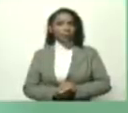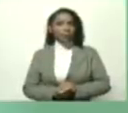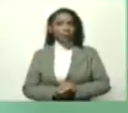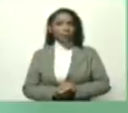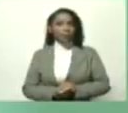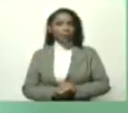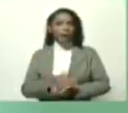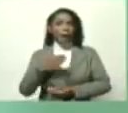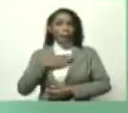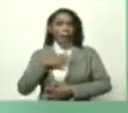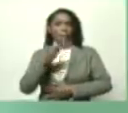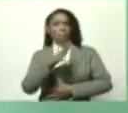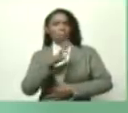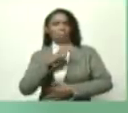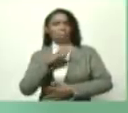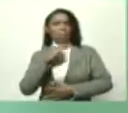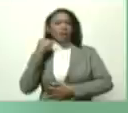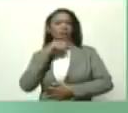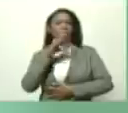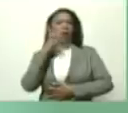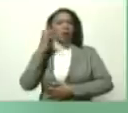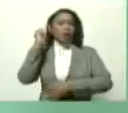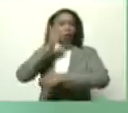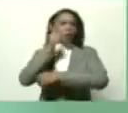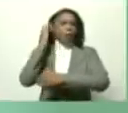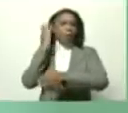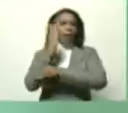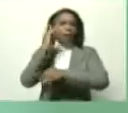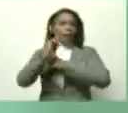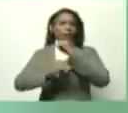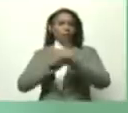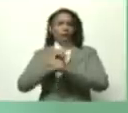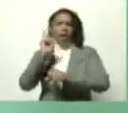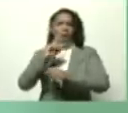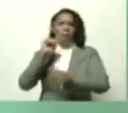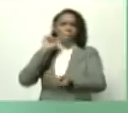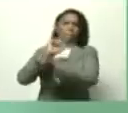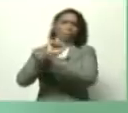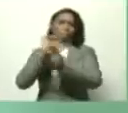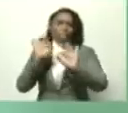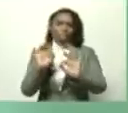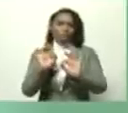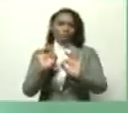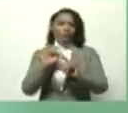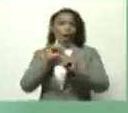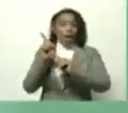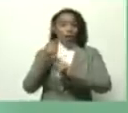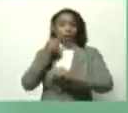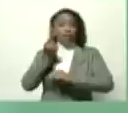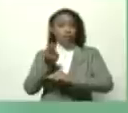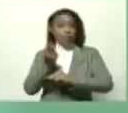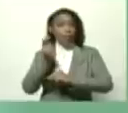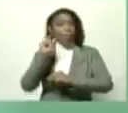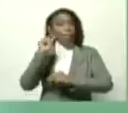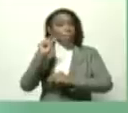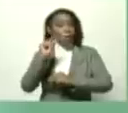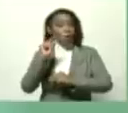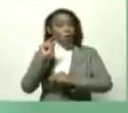A mí me pareció raro que Duque fuera a la Corte Penal Internacional y no lo hayan metido preso. Eso habla un poco